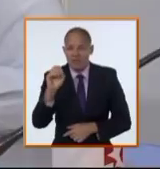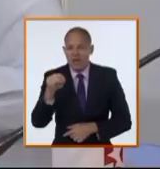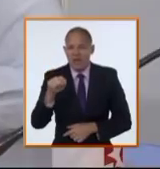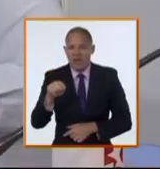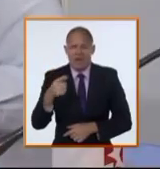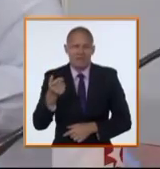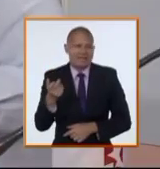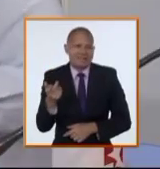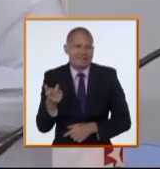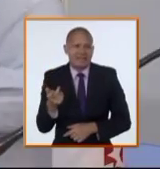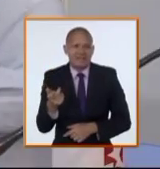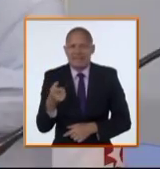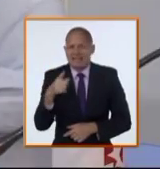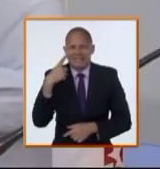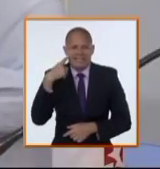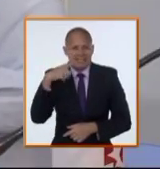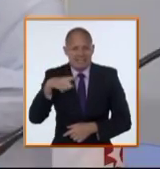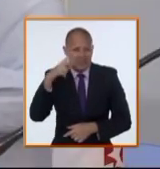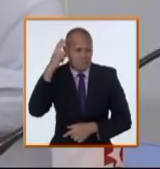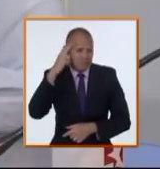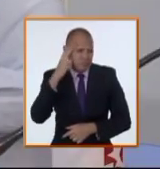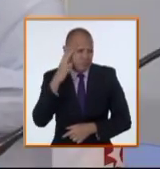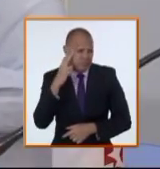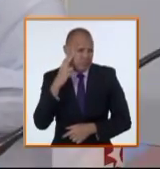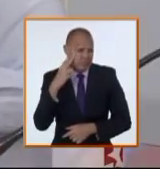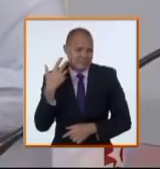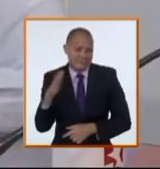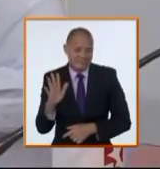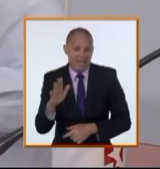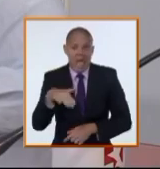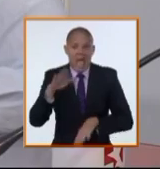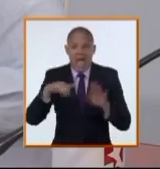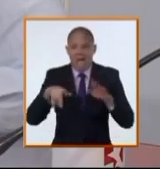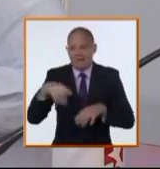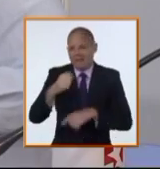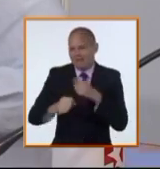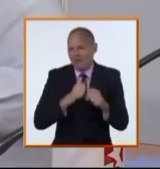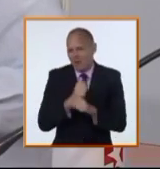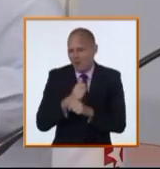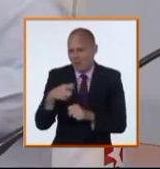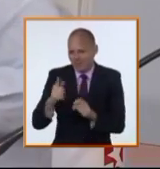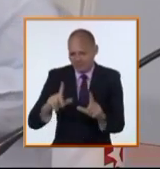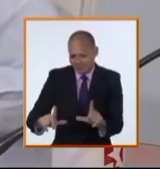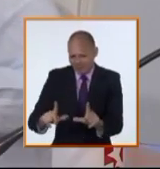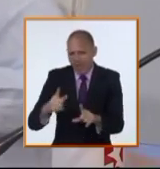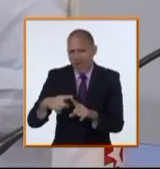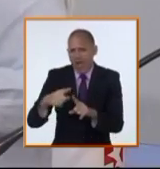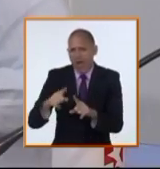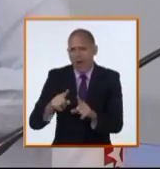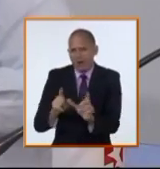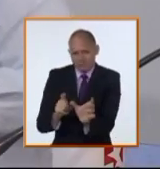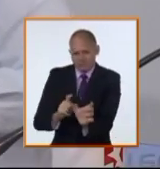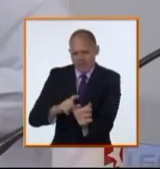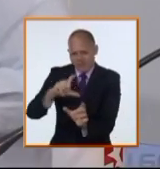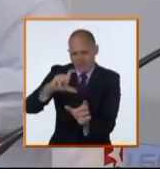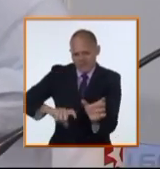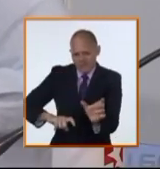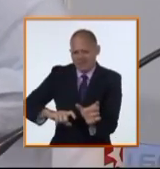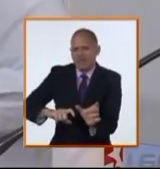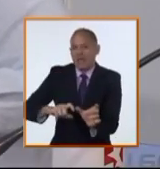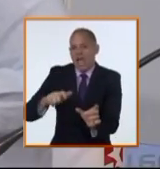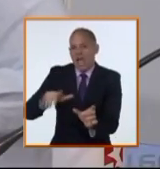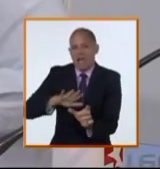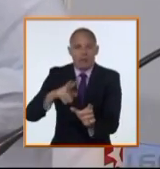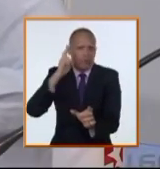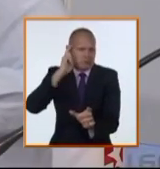el deuda de soógrafo que eran algunos instrumentos que se utilizaban para el cobro a los turistas para la venta de opcionales ya Hoy